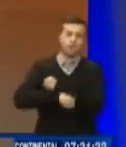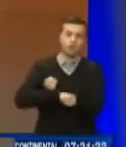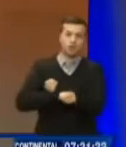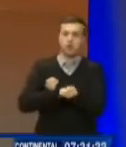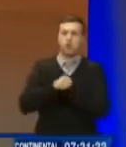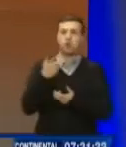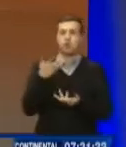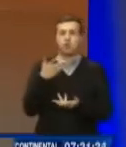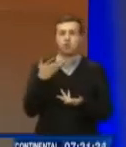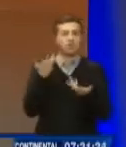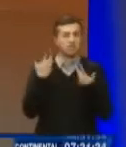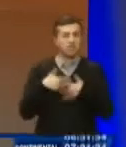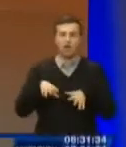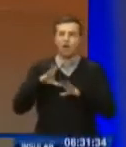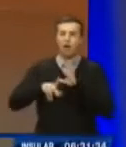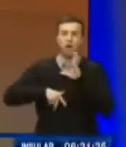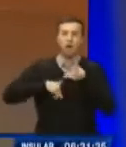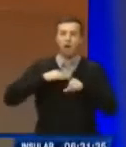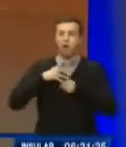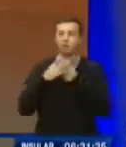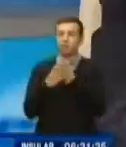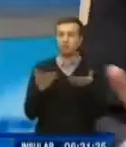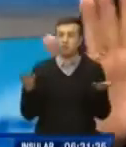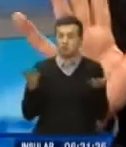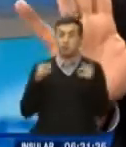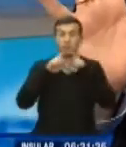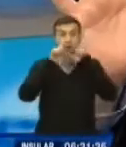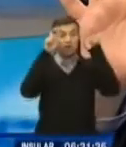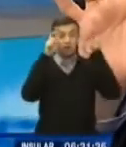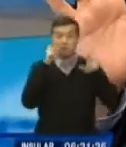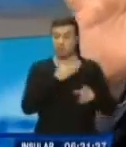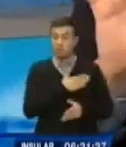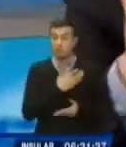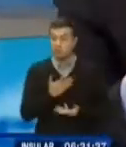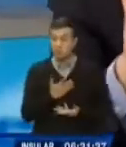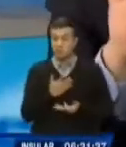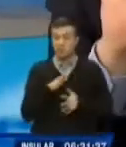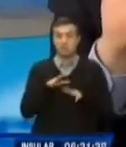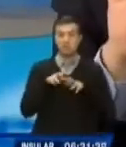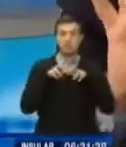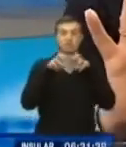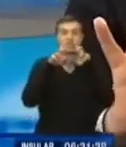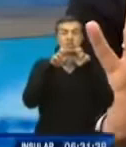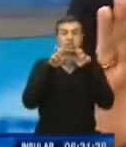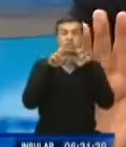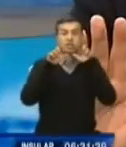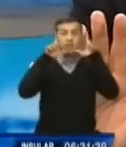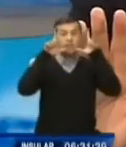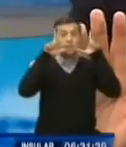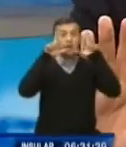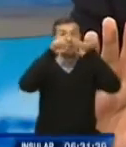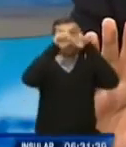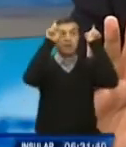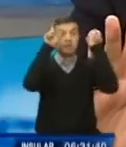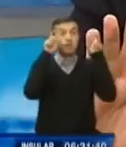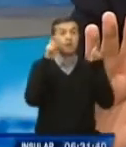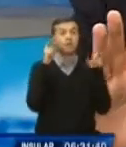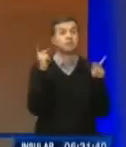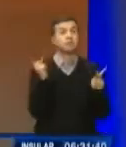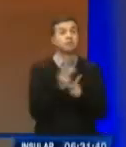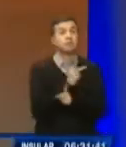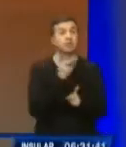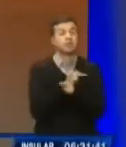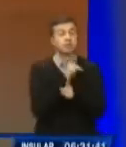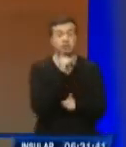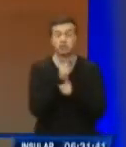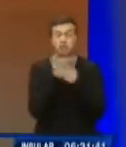manchado como lo que ocurre en este momento afectas marcas obviamente obviamente tres de las imagen educación de la marca persona tivo y eso creo que es lo